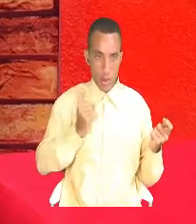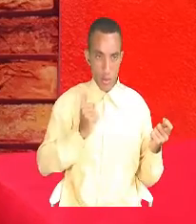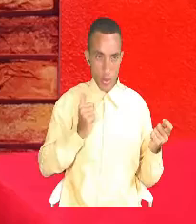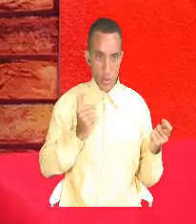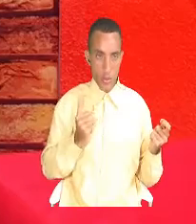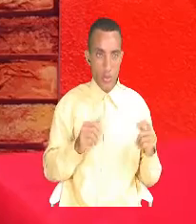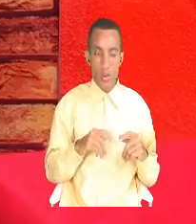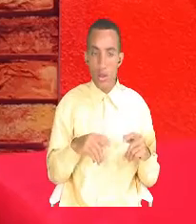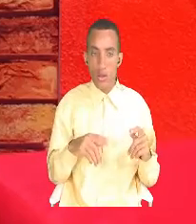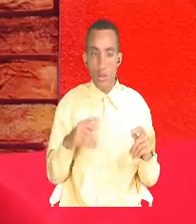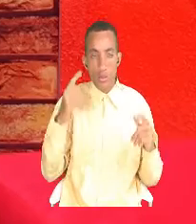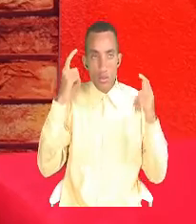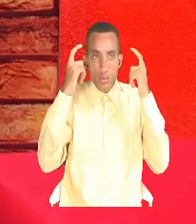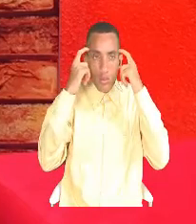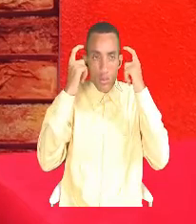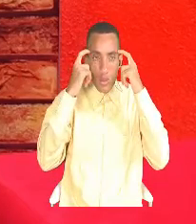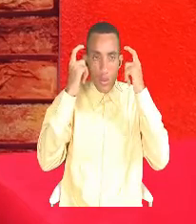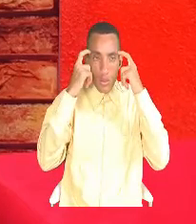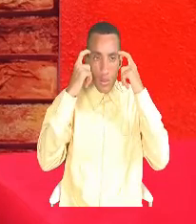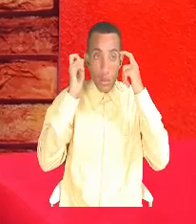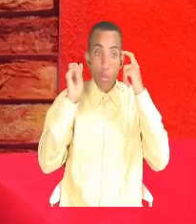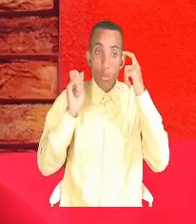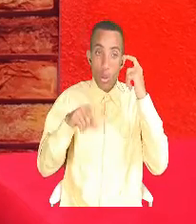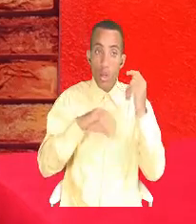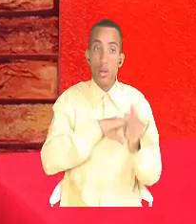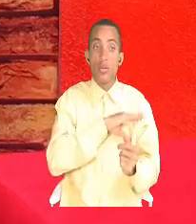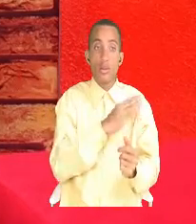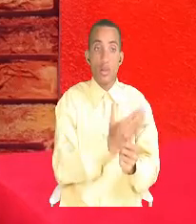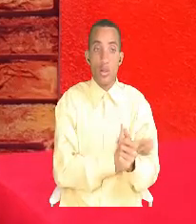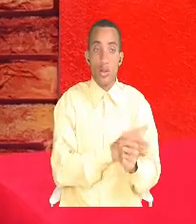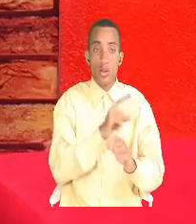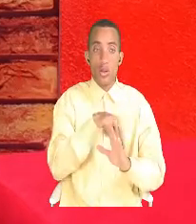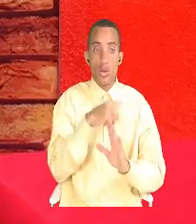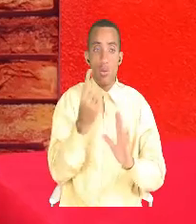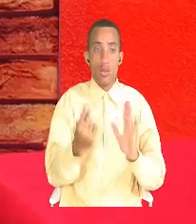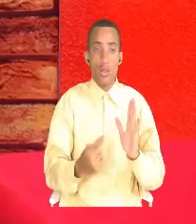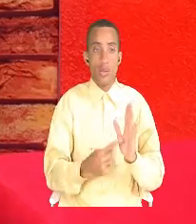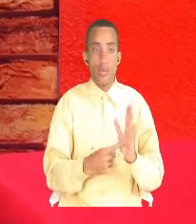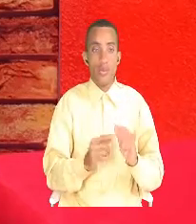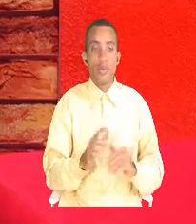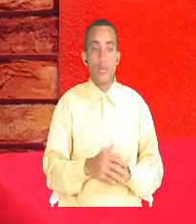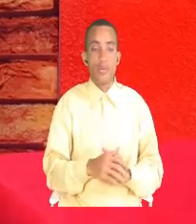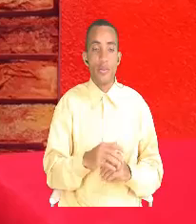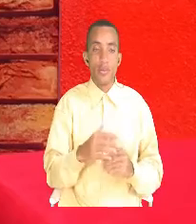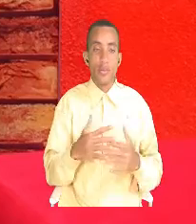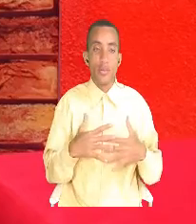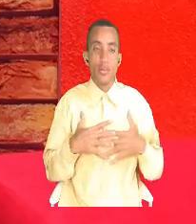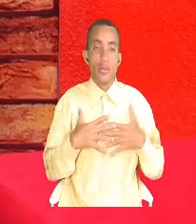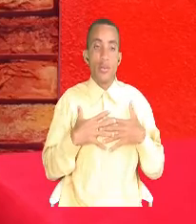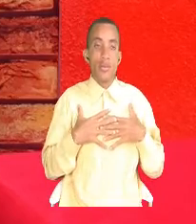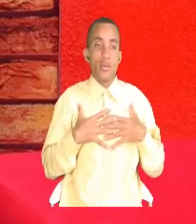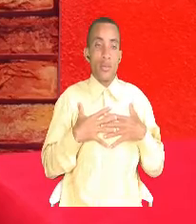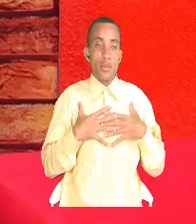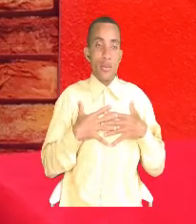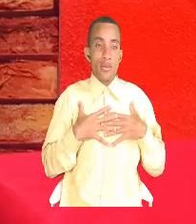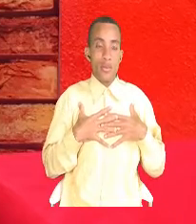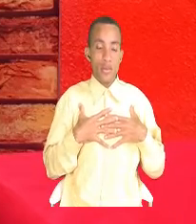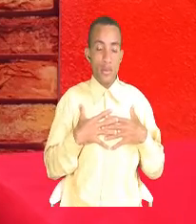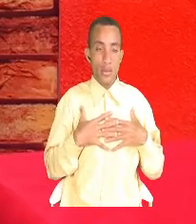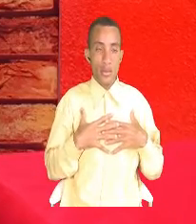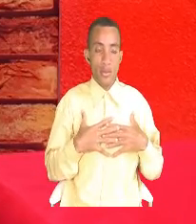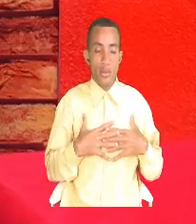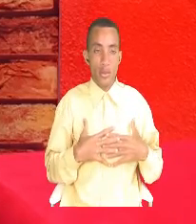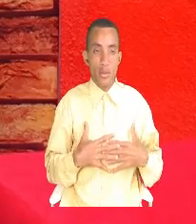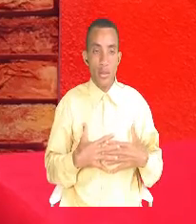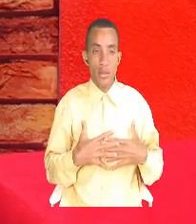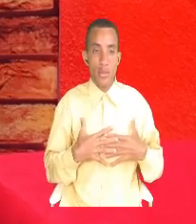poder, nuestra mente tiene el poder de todo. De absolutamente todo, tener una respiración consciente, poder manejar nuestros